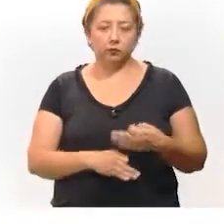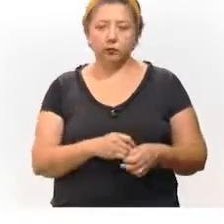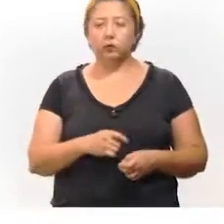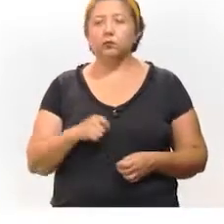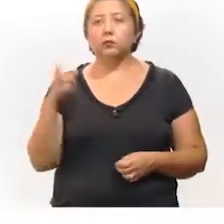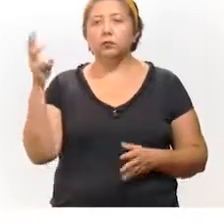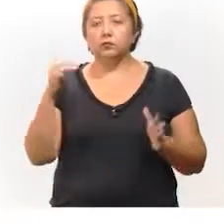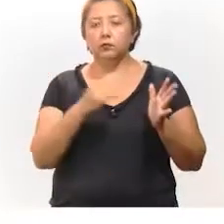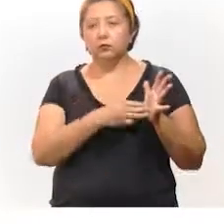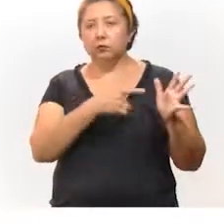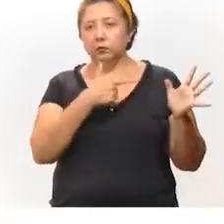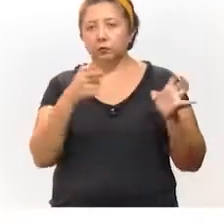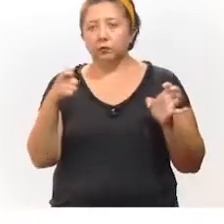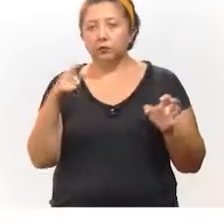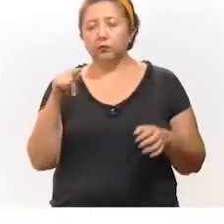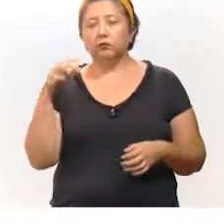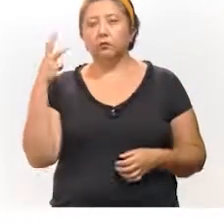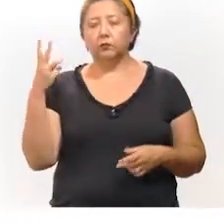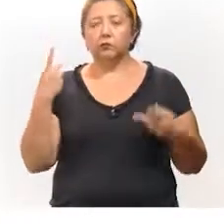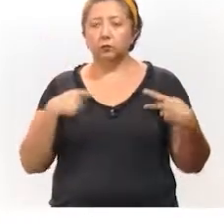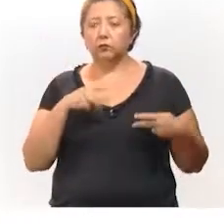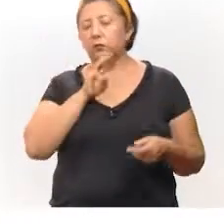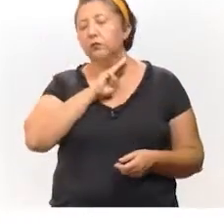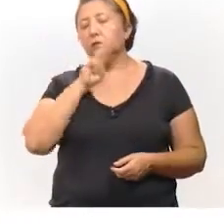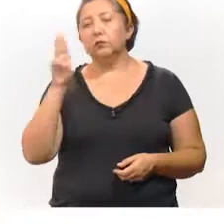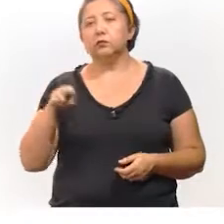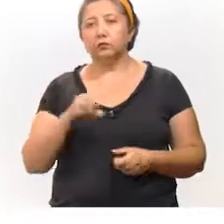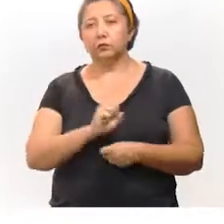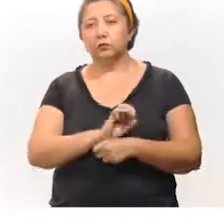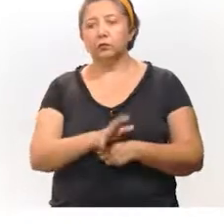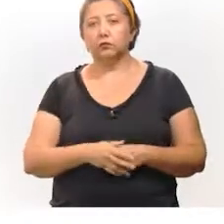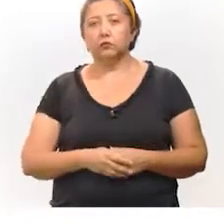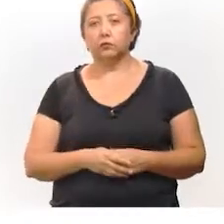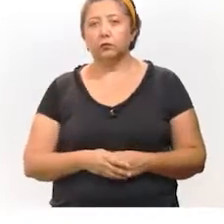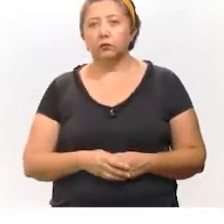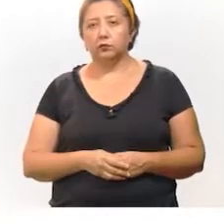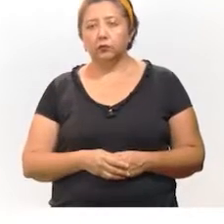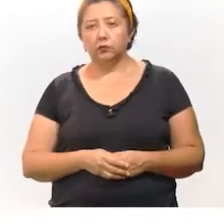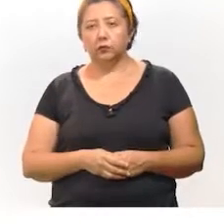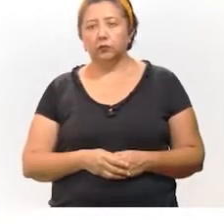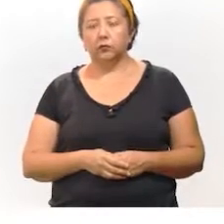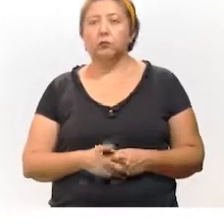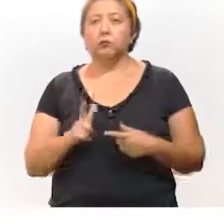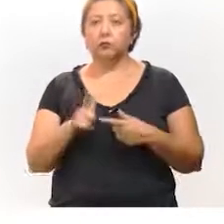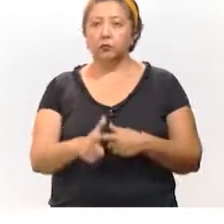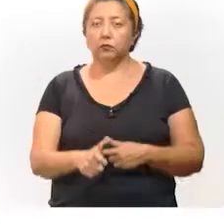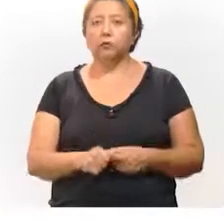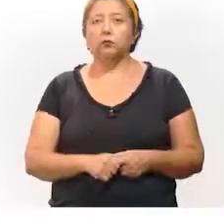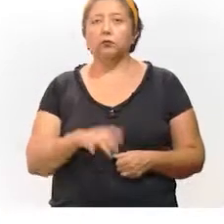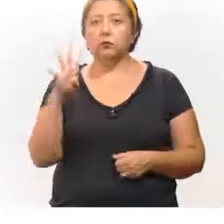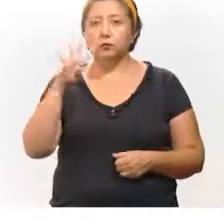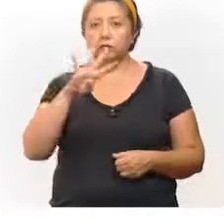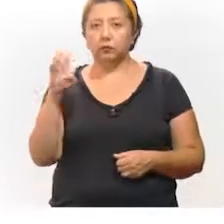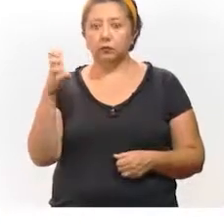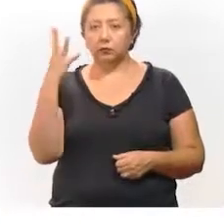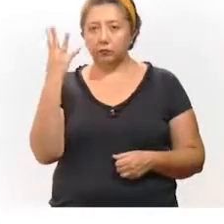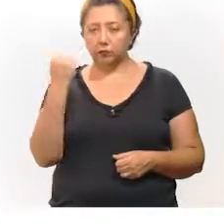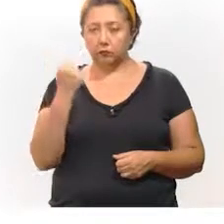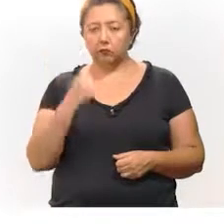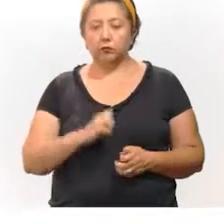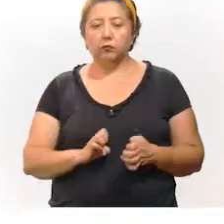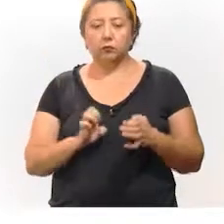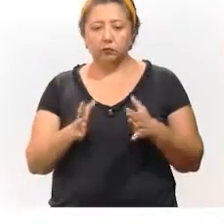son 3.773 las personas fallecidas a causa del coronavirus. De los casos activos, 409